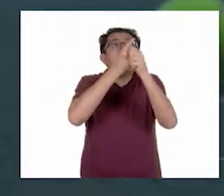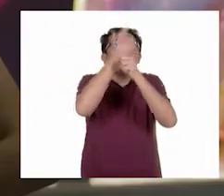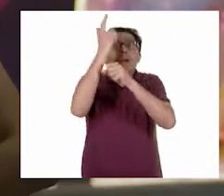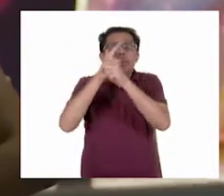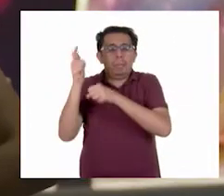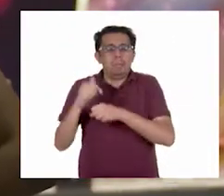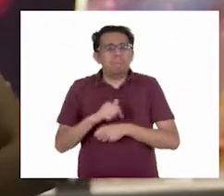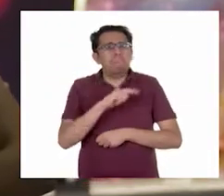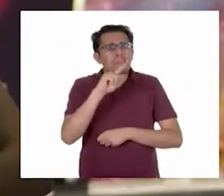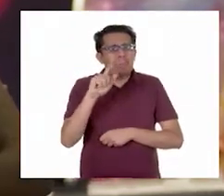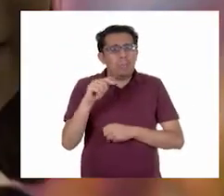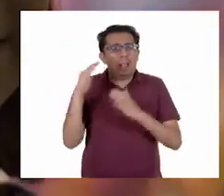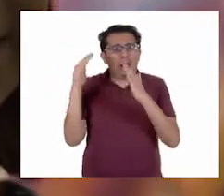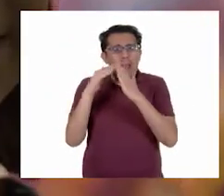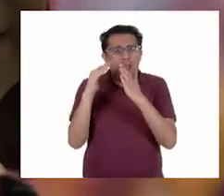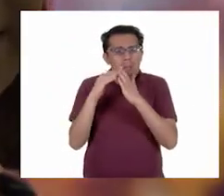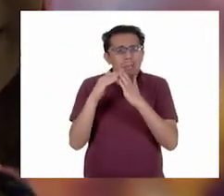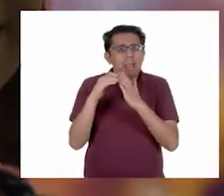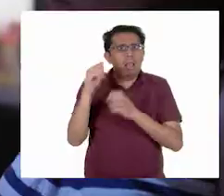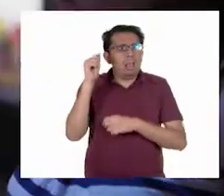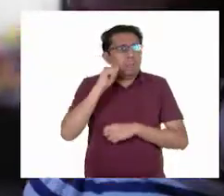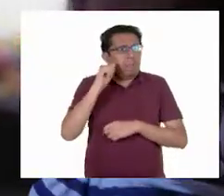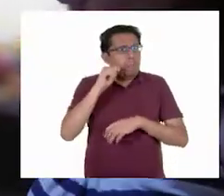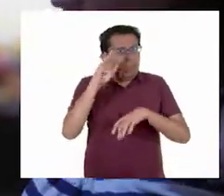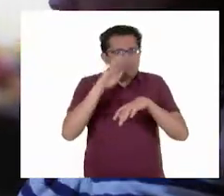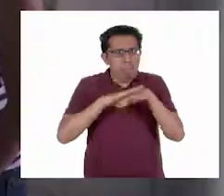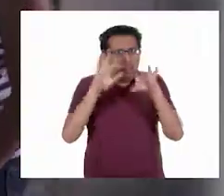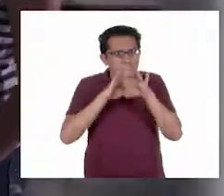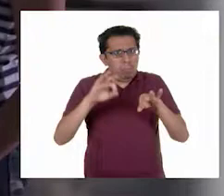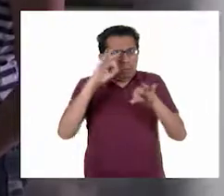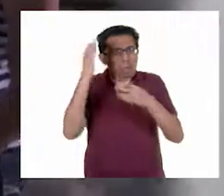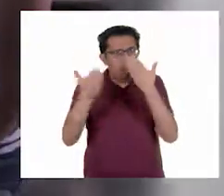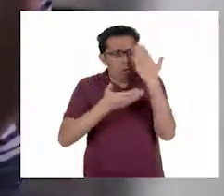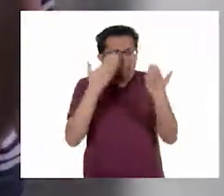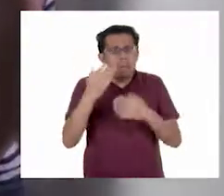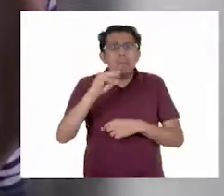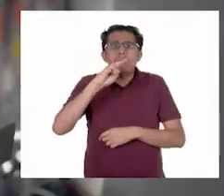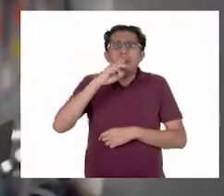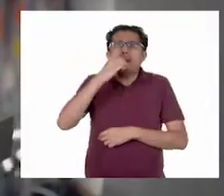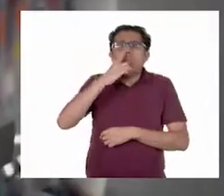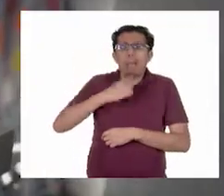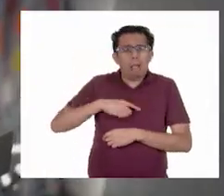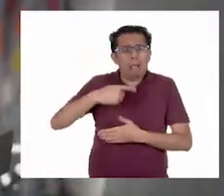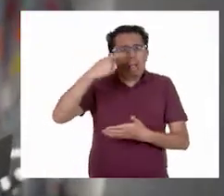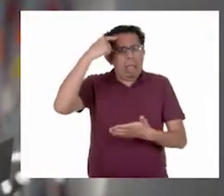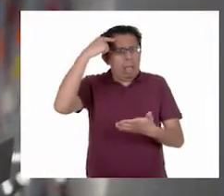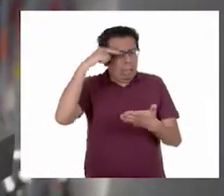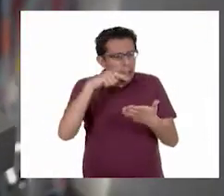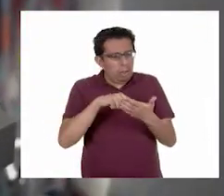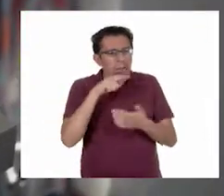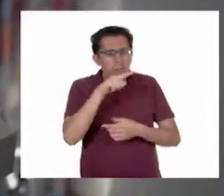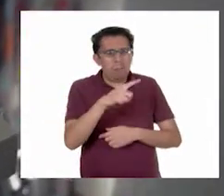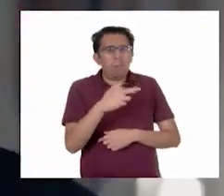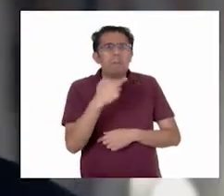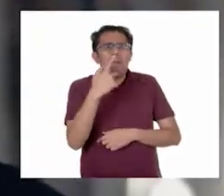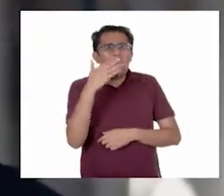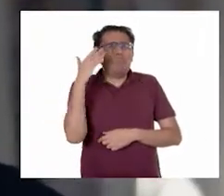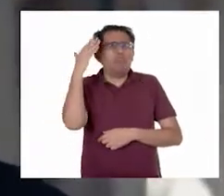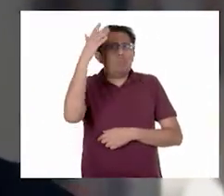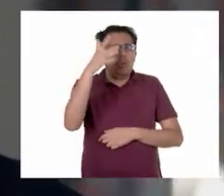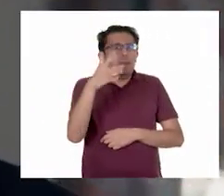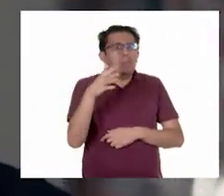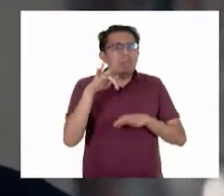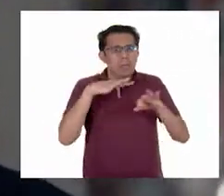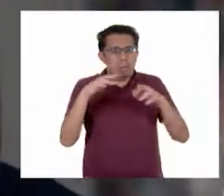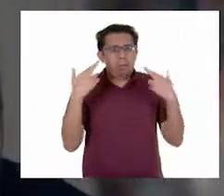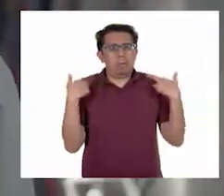descubrir. Y aunque en casa el estudio siempre era lo más importante, mi mamá me decía, creo que sería buena idea que seas